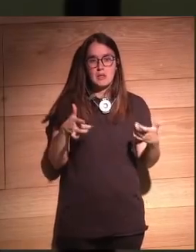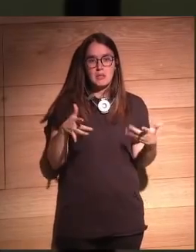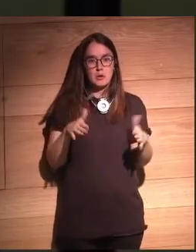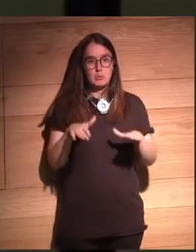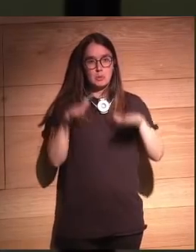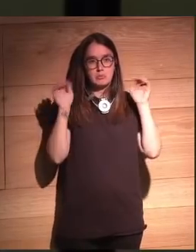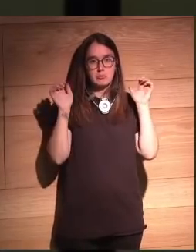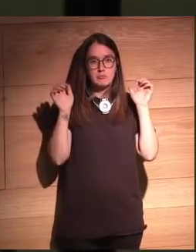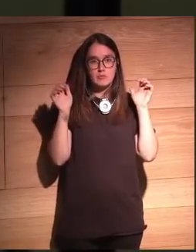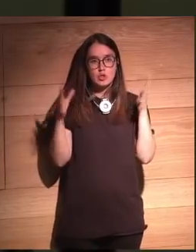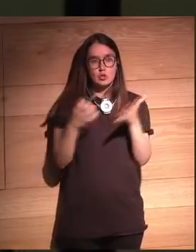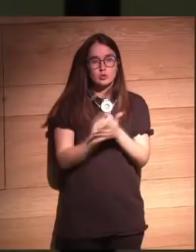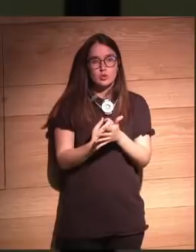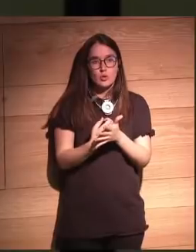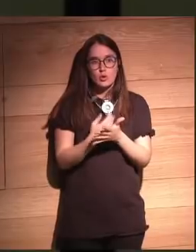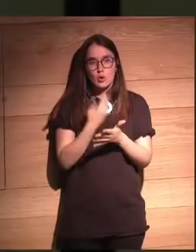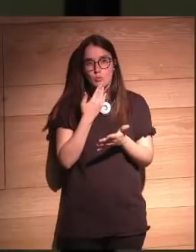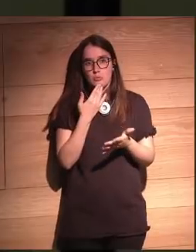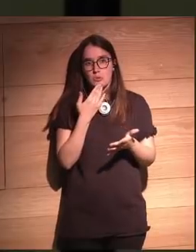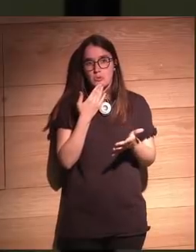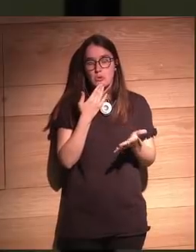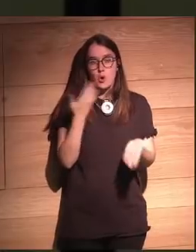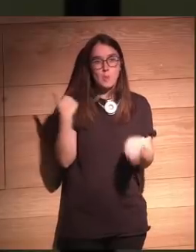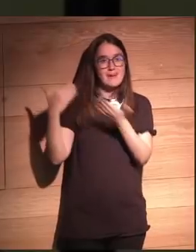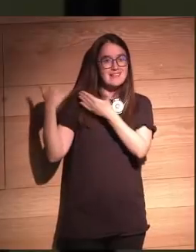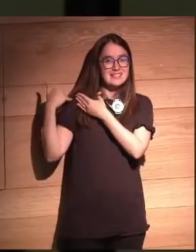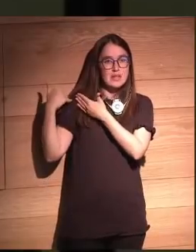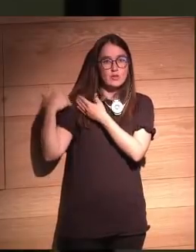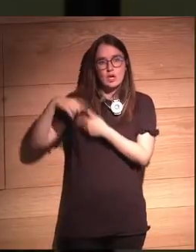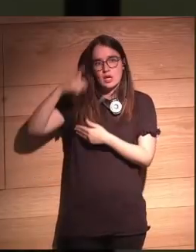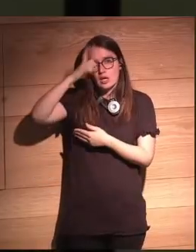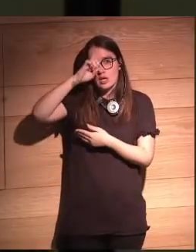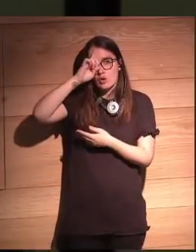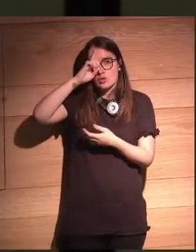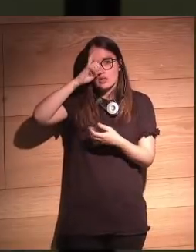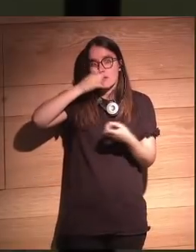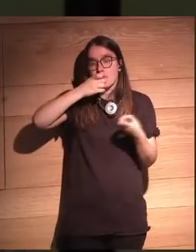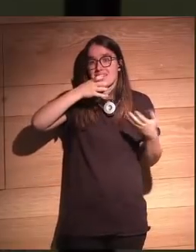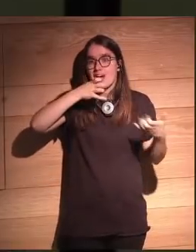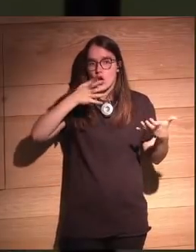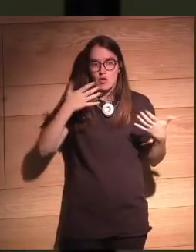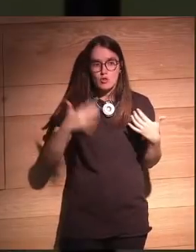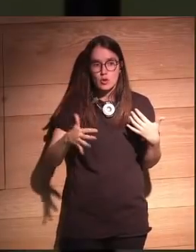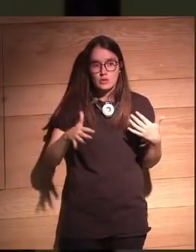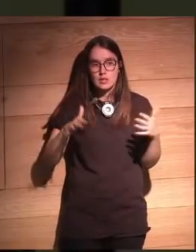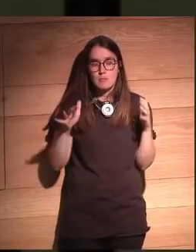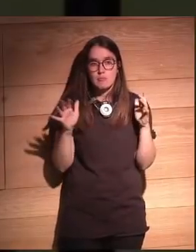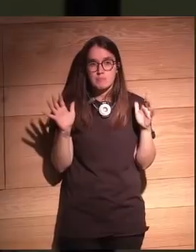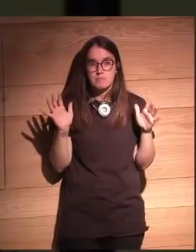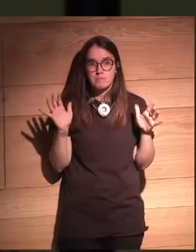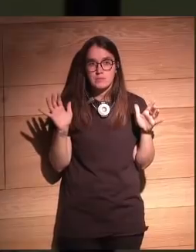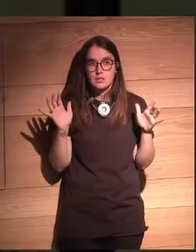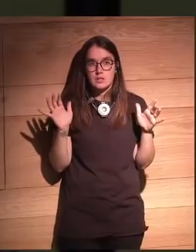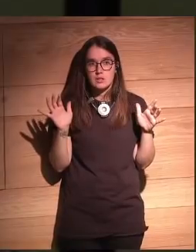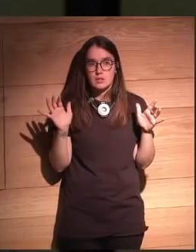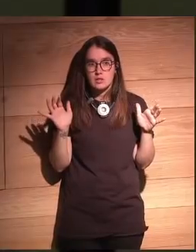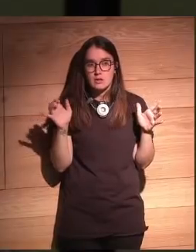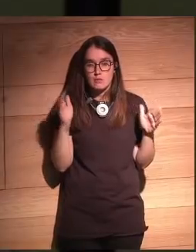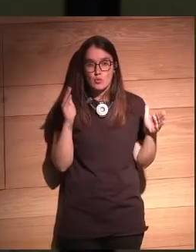discurso público, ¿no? Todo lo más como una especie de reminiscencia del pasado que no se sabe bien qué lugar ocupa, ¿no? Y sin embargo, el libro en